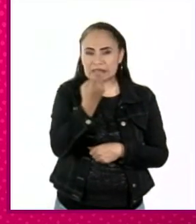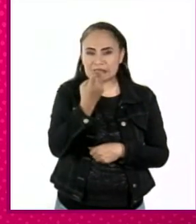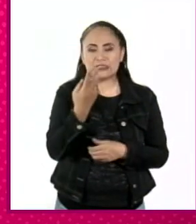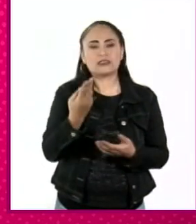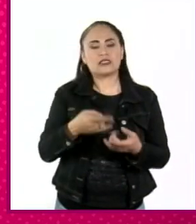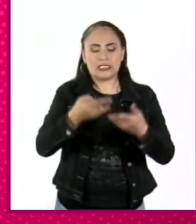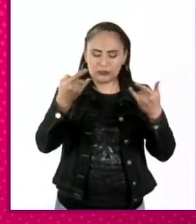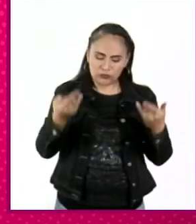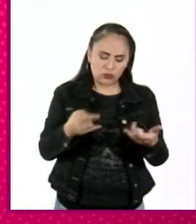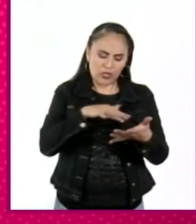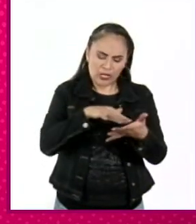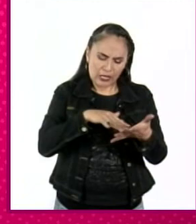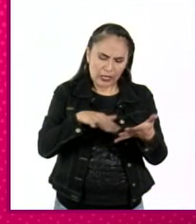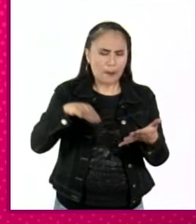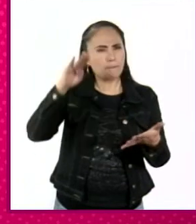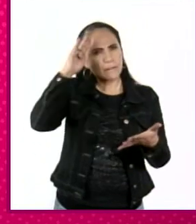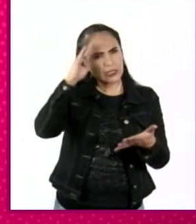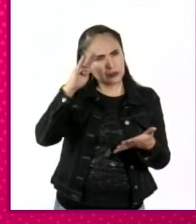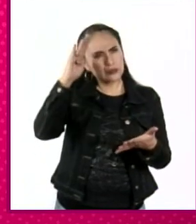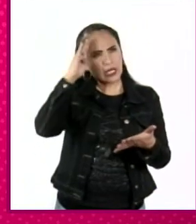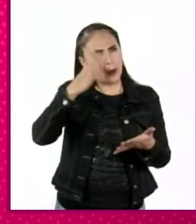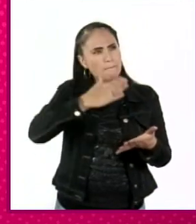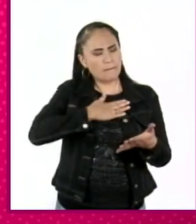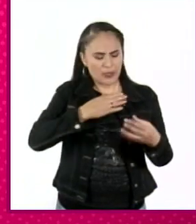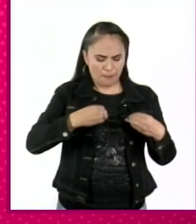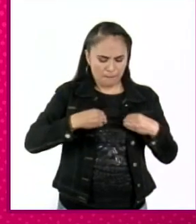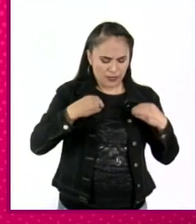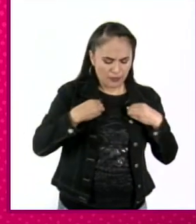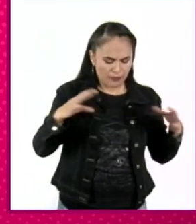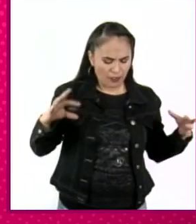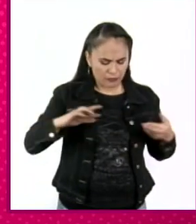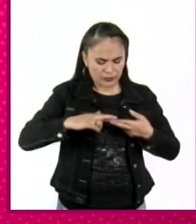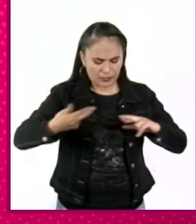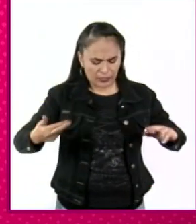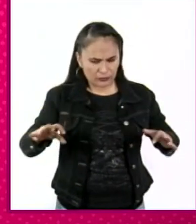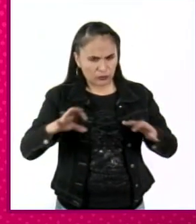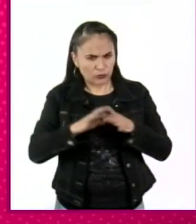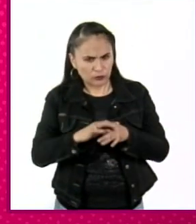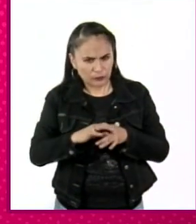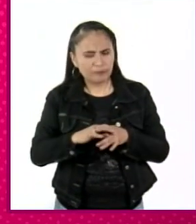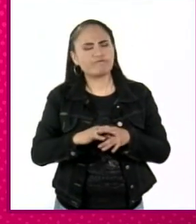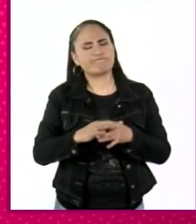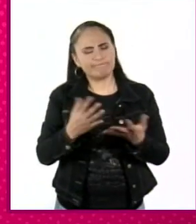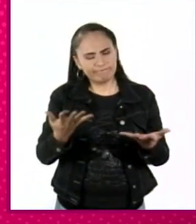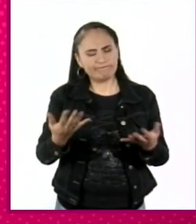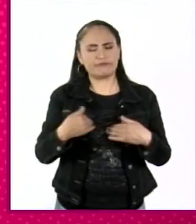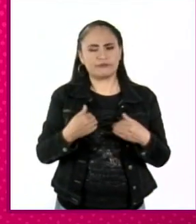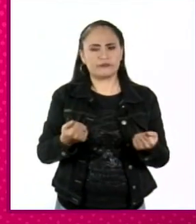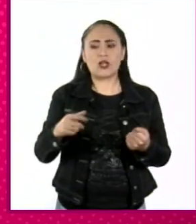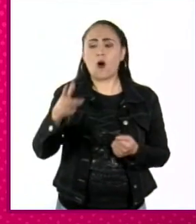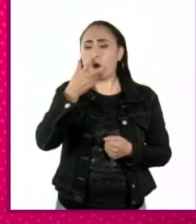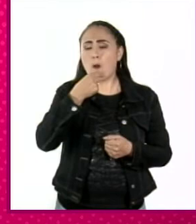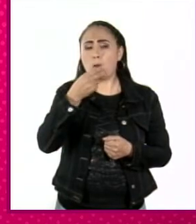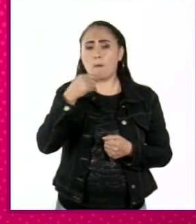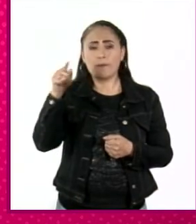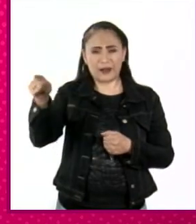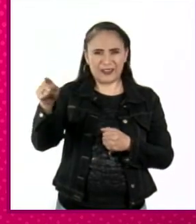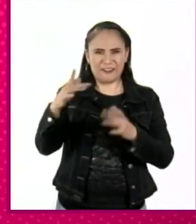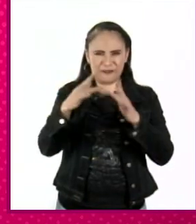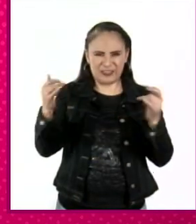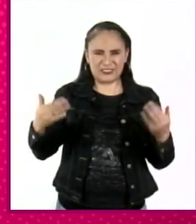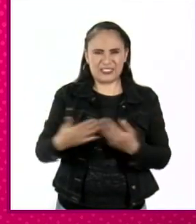historia interrelacionada para encontrar esta que en un momento dado, lo diría el historiador francés Fernand